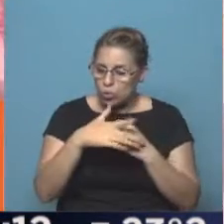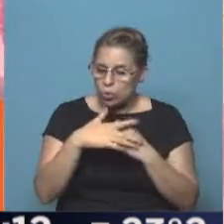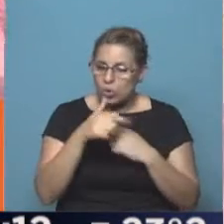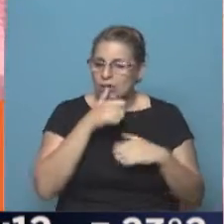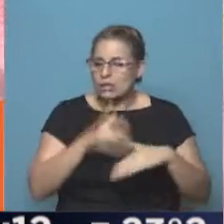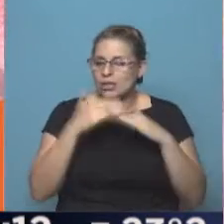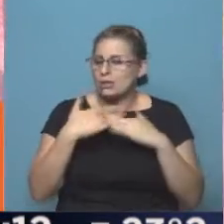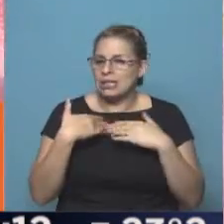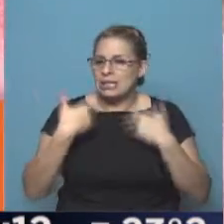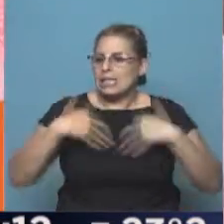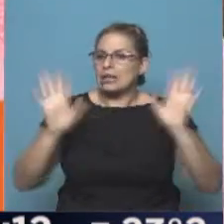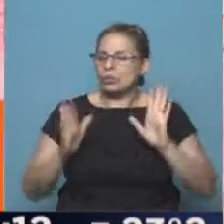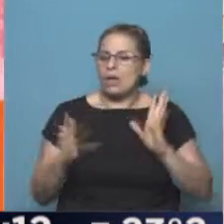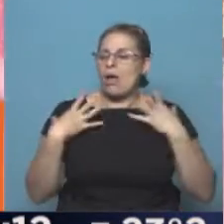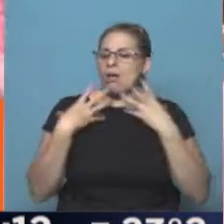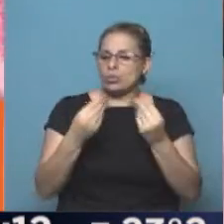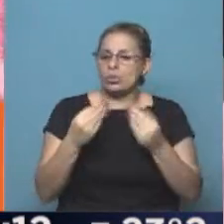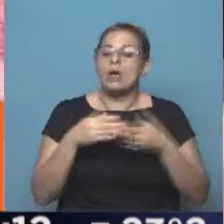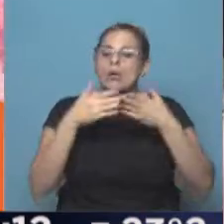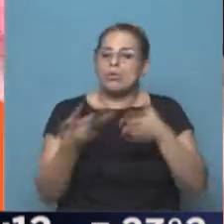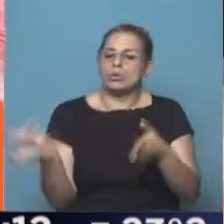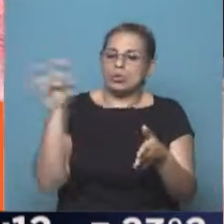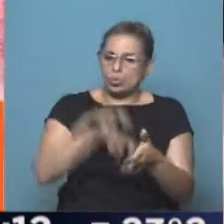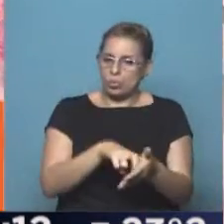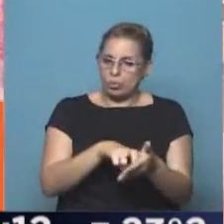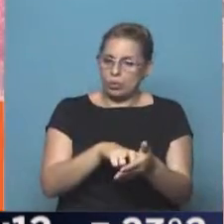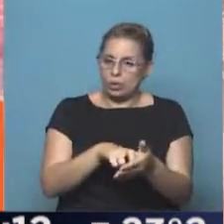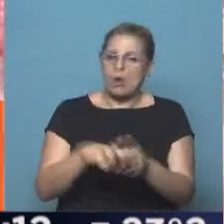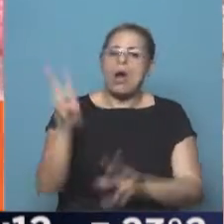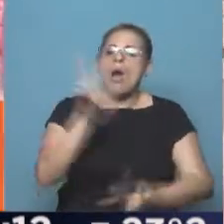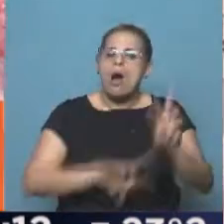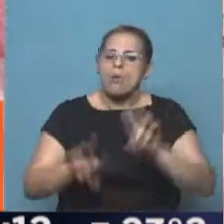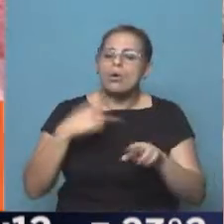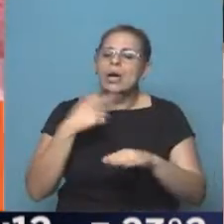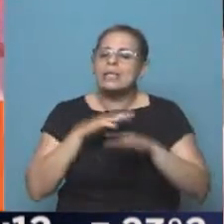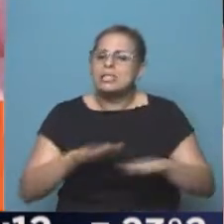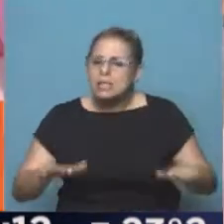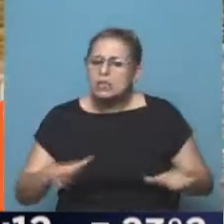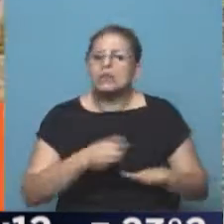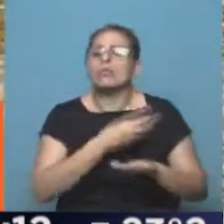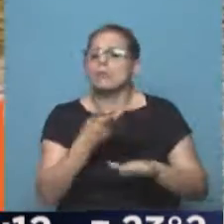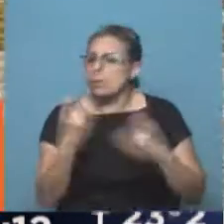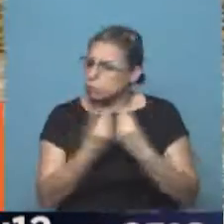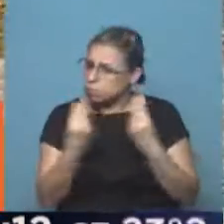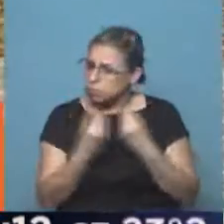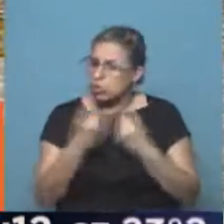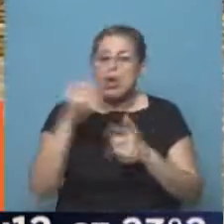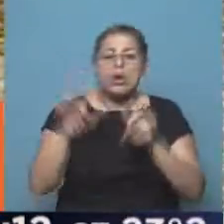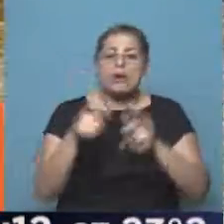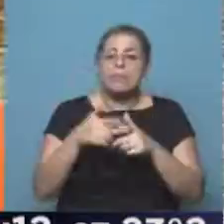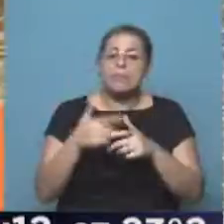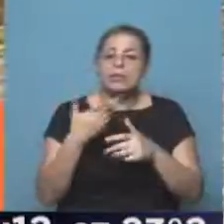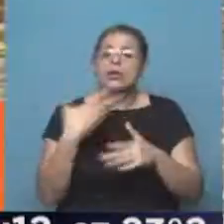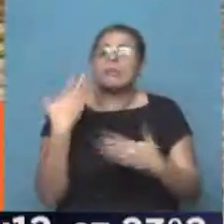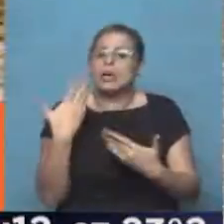instinto. Me subí al bote, fuimos a buscar niños, había una correntada importante, la gente subía lo que podía a